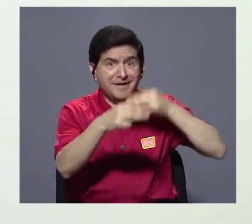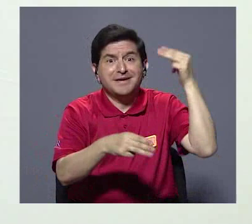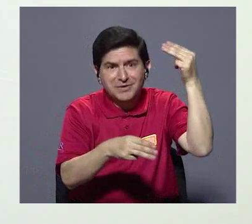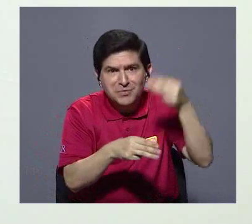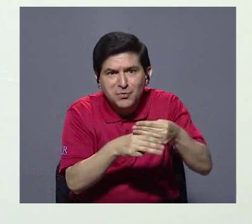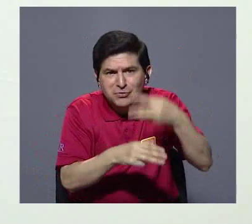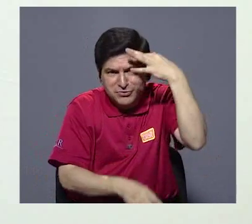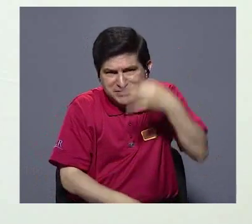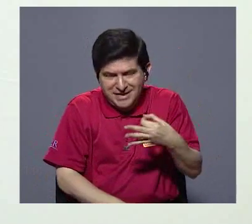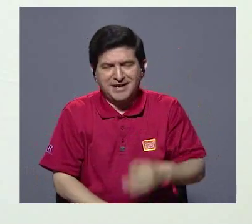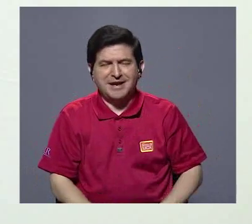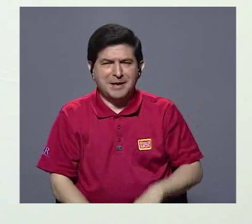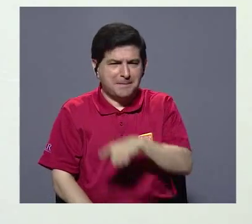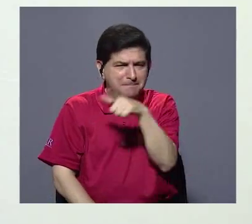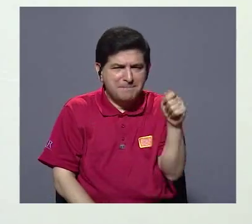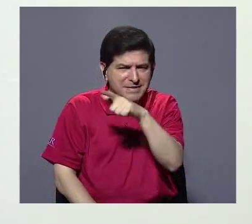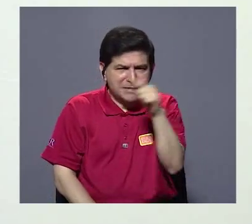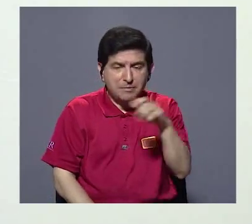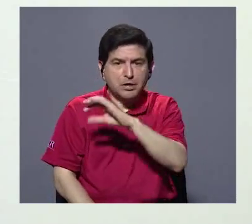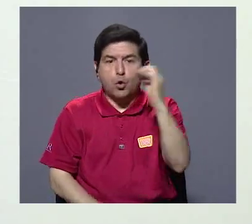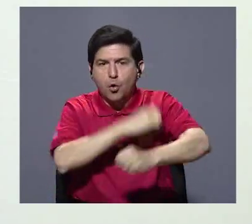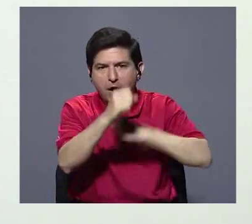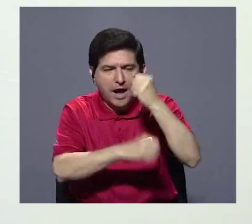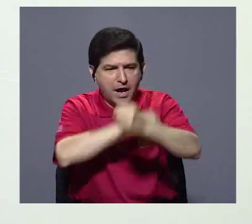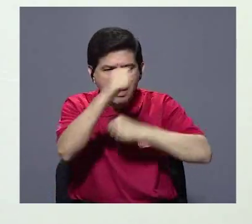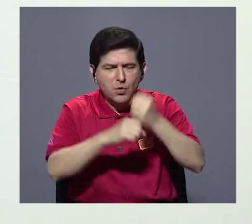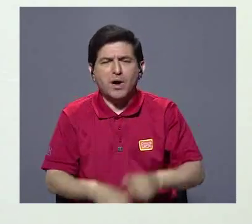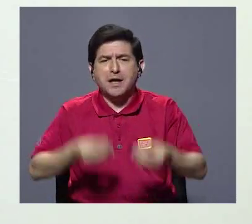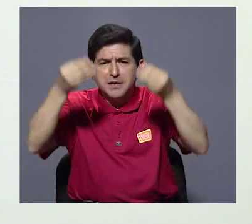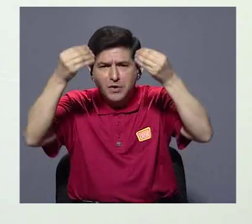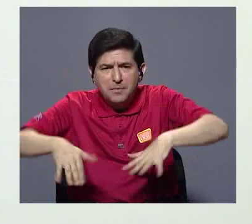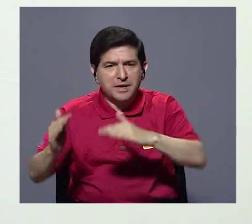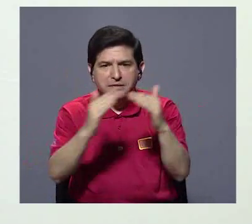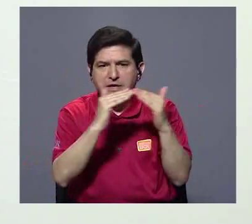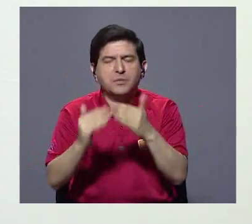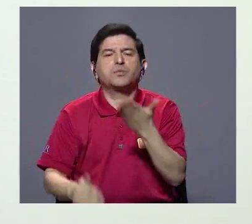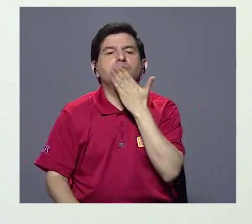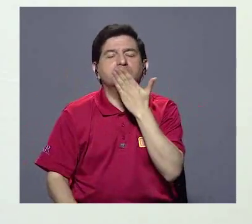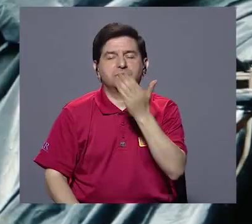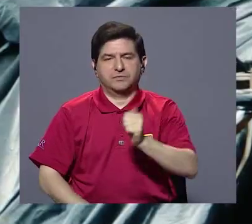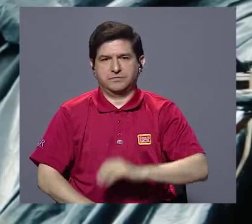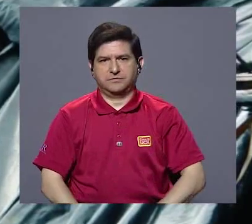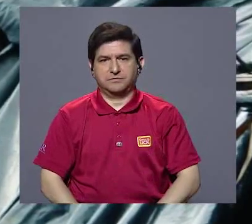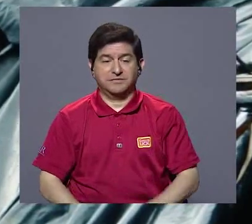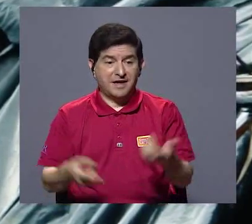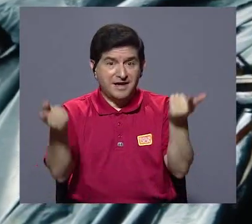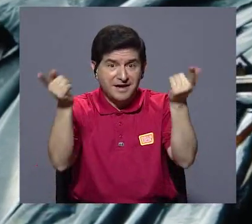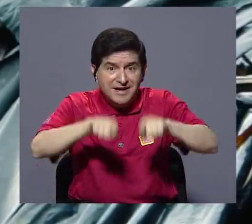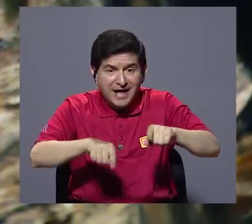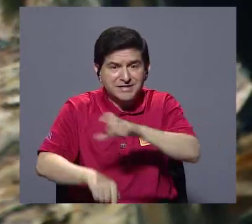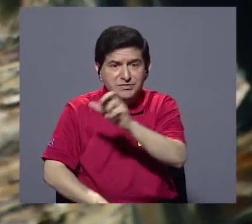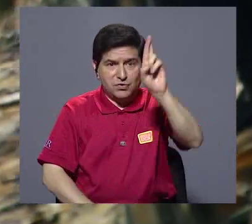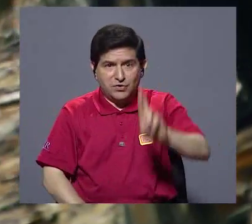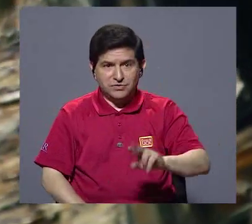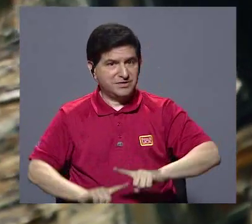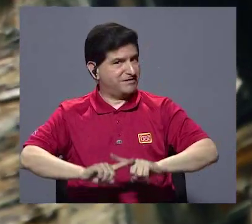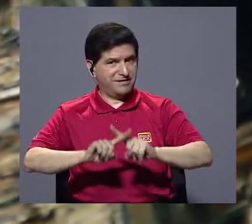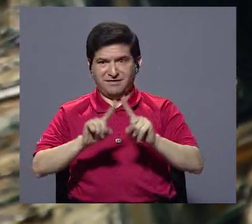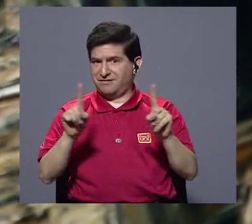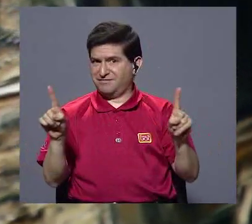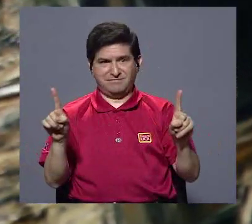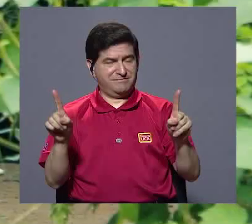mundial, cada mes, cada año, se pierde una cantidad de pueblos indígenas, ¿verdad? Y el caso costarricense no es la